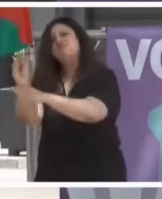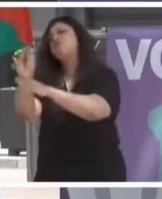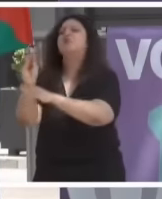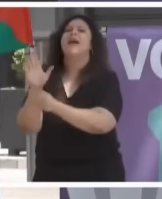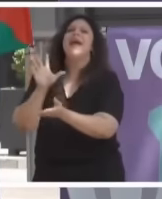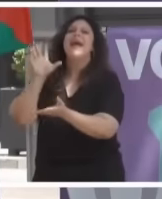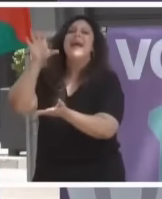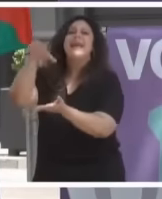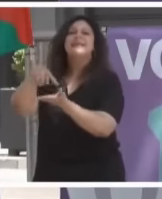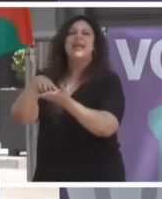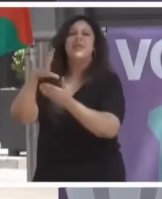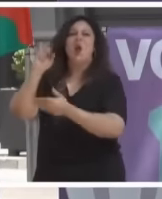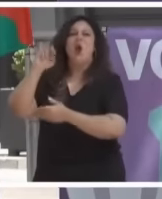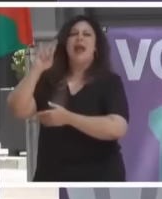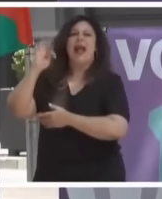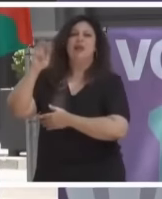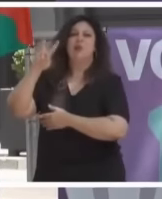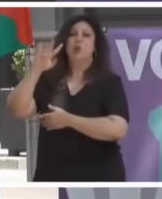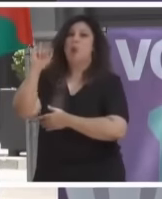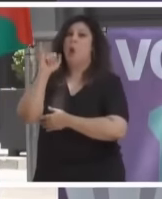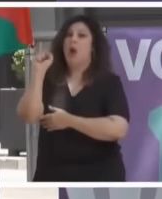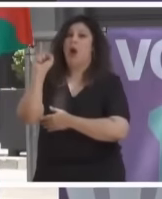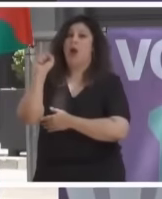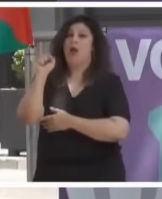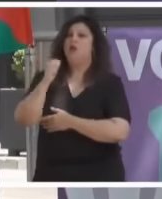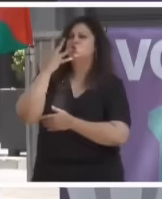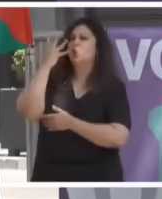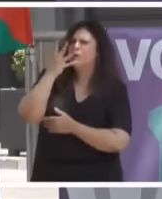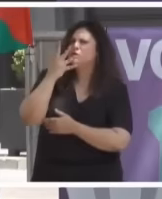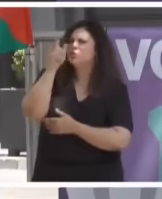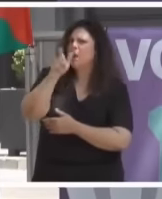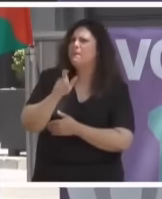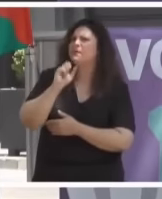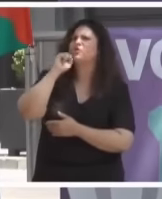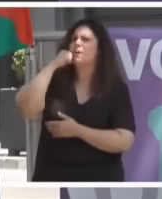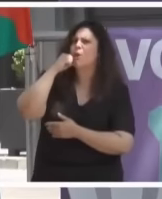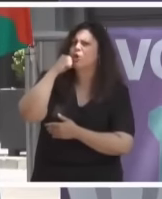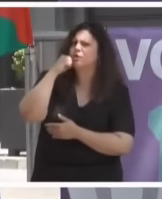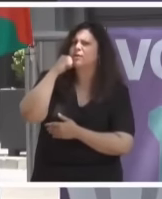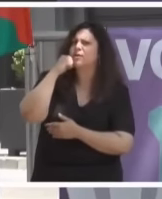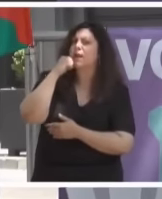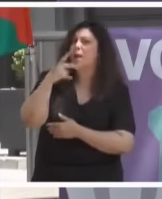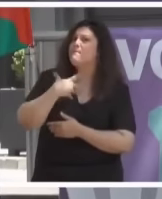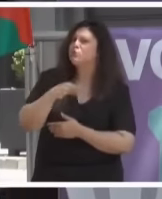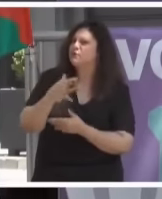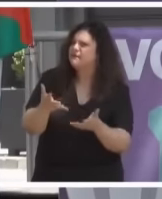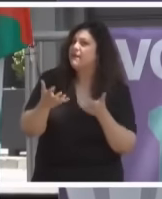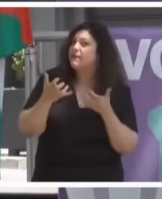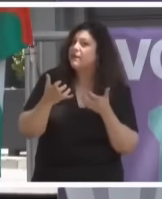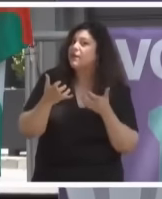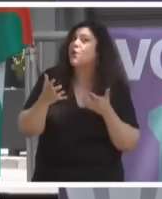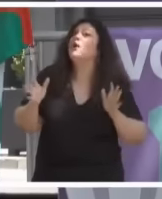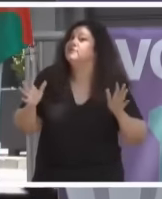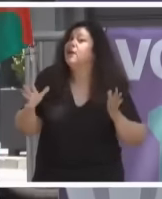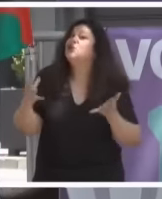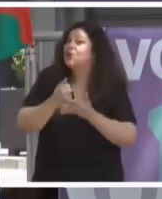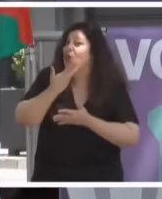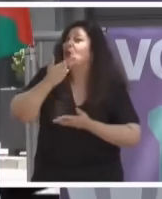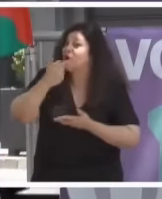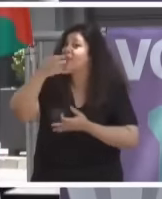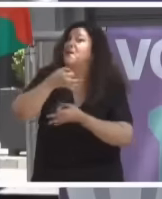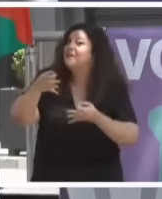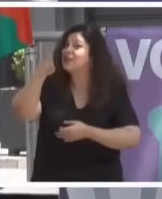Cartuja. Y bueno, y sospechosamente tenemos un vecino o vecina de Motril que se ha podido beneficiar de ello. Todos sabemos quién es, ¿verdad?